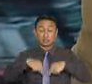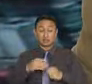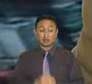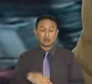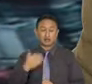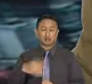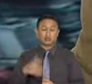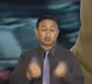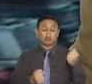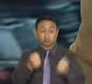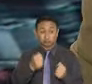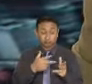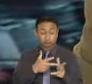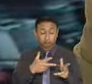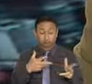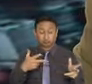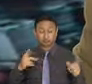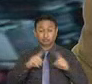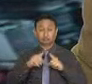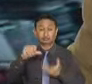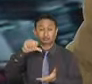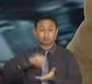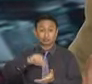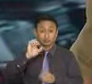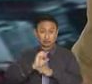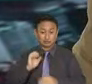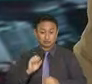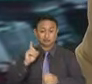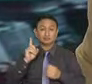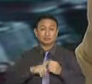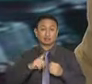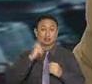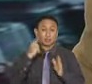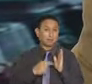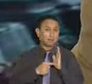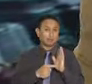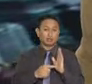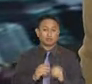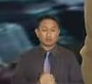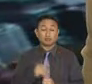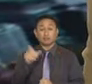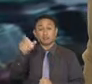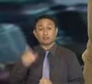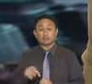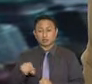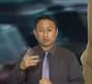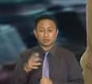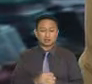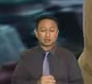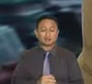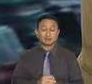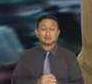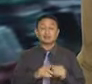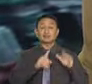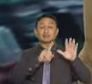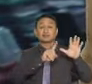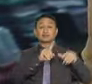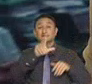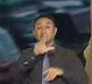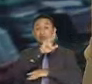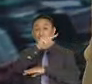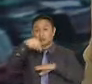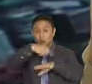las congestiones vehiculares en varias ciudades del Ecuador en Quito por ejemplo cada conductor pierde cerca de 63 horas